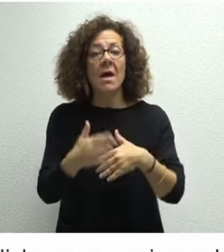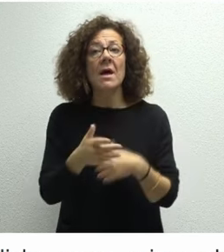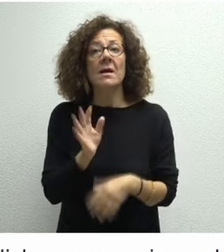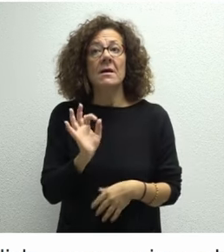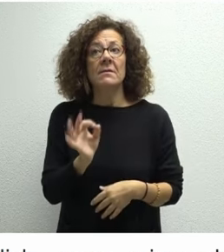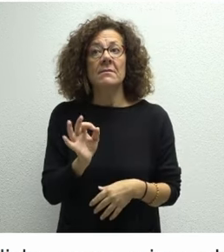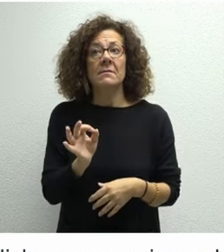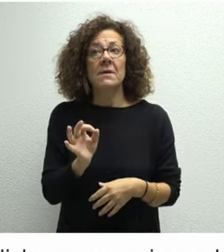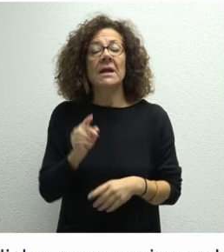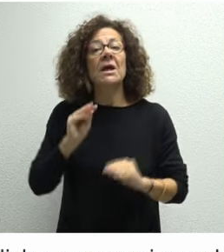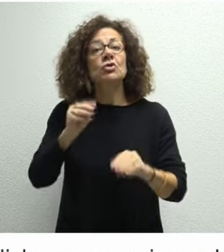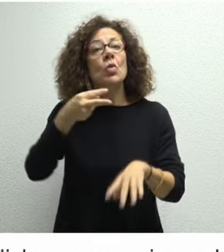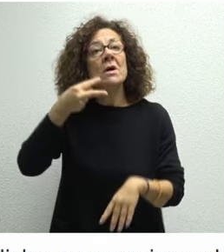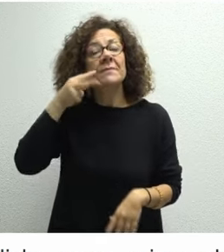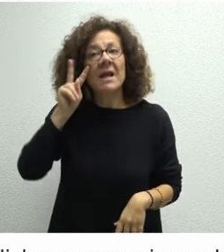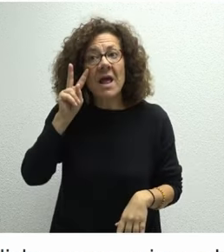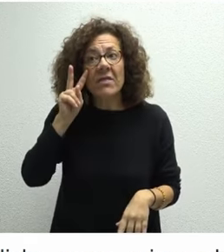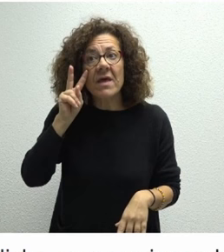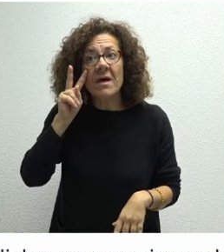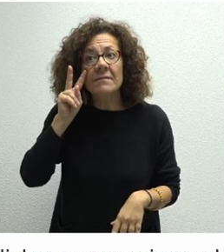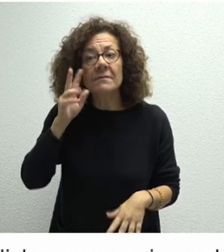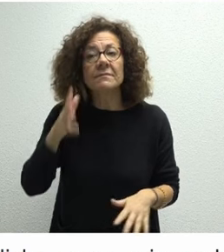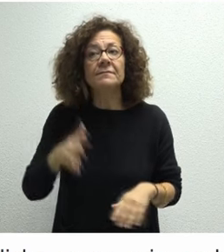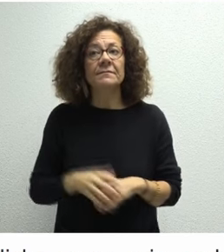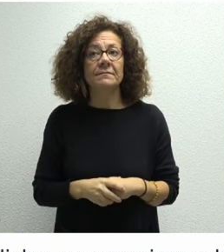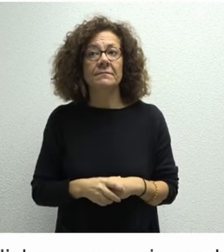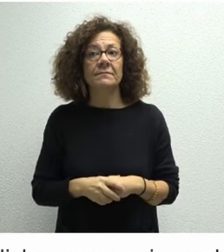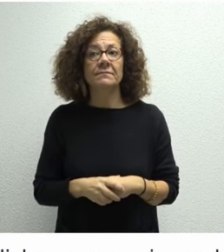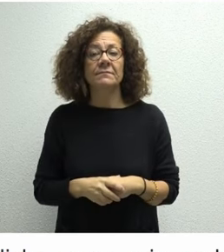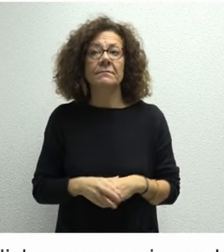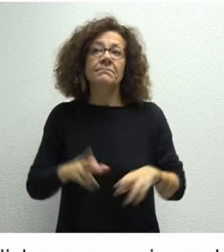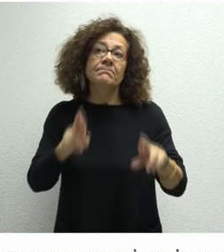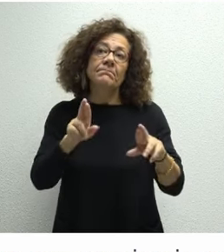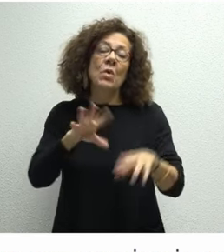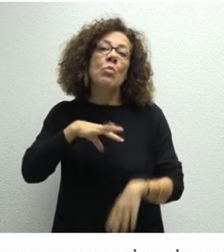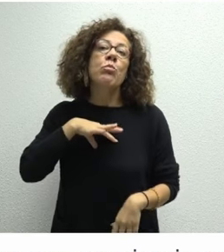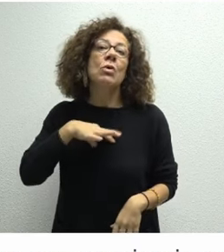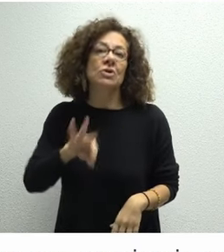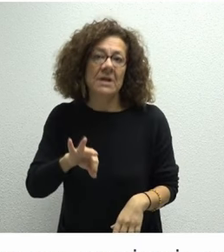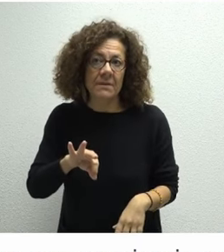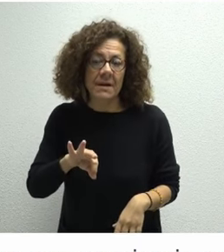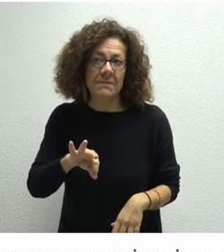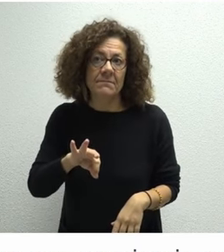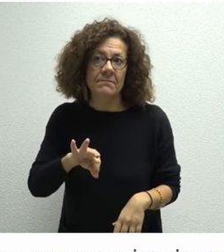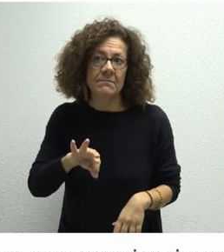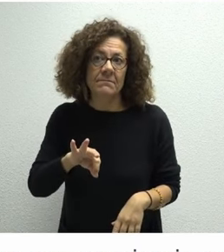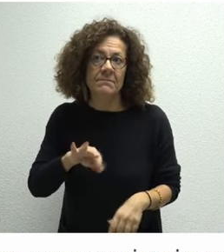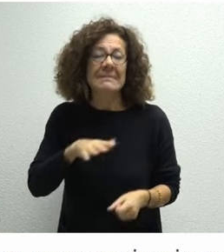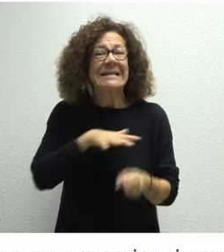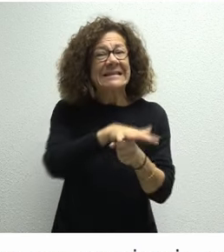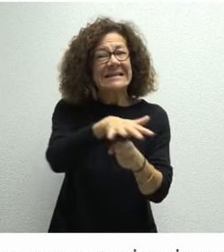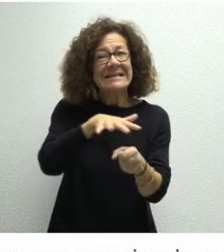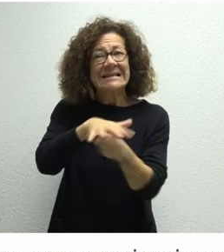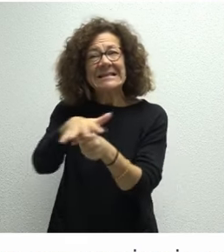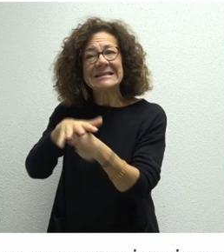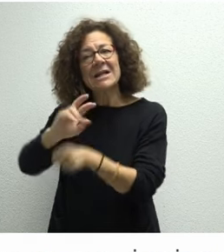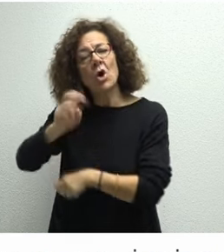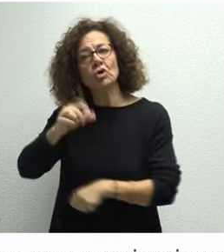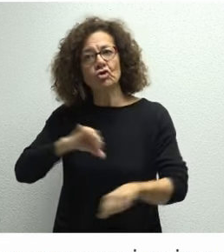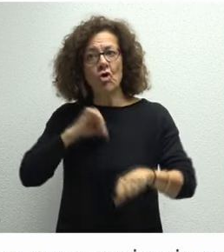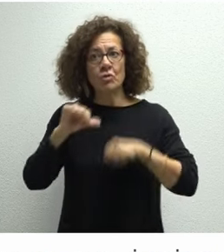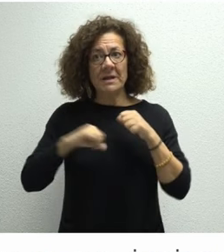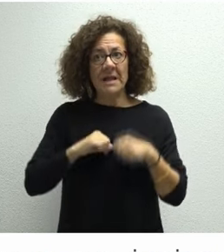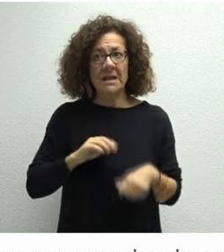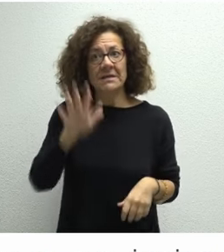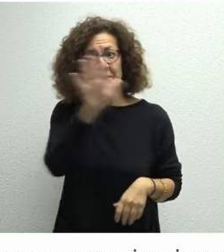que su experiencia sea posible derivarlo a otras hospitales de